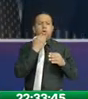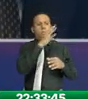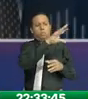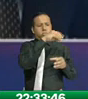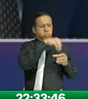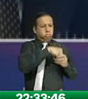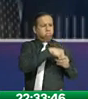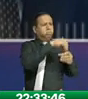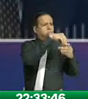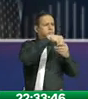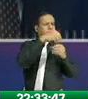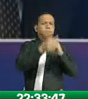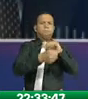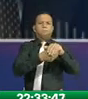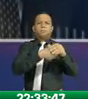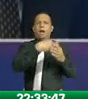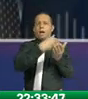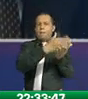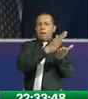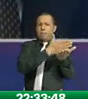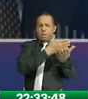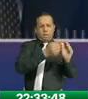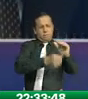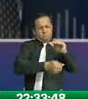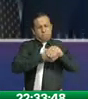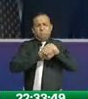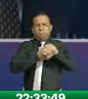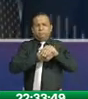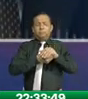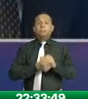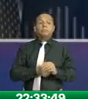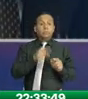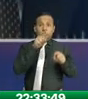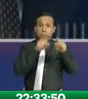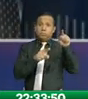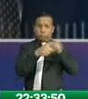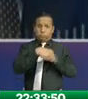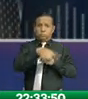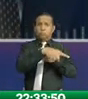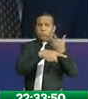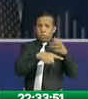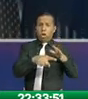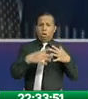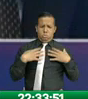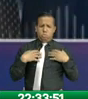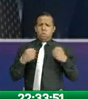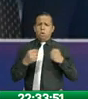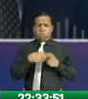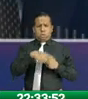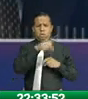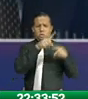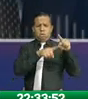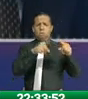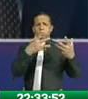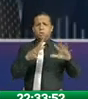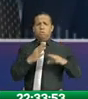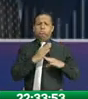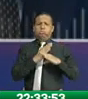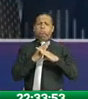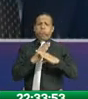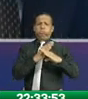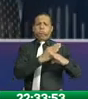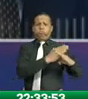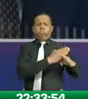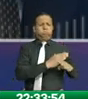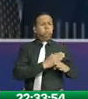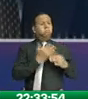ustedes es que los privados de la libertad han logrado fortalecerse y se encuentran en un buen estado de